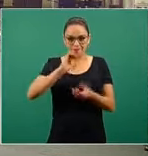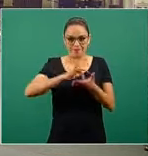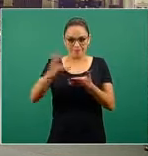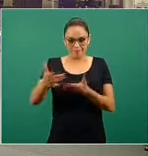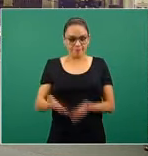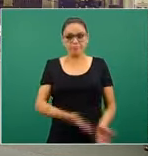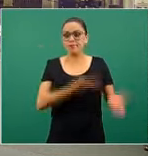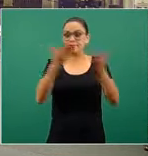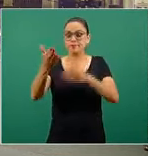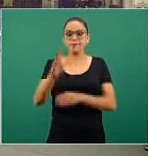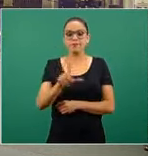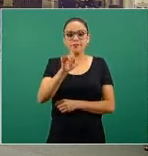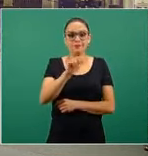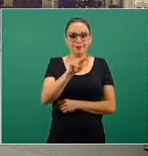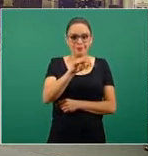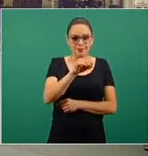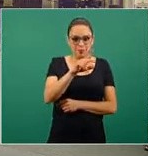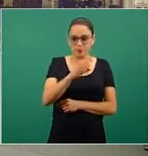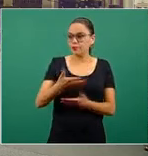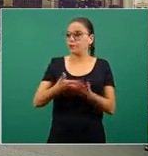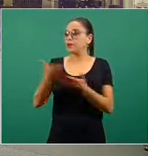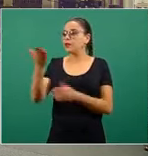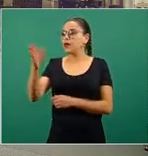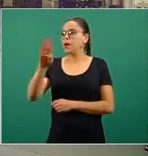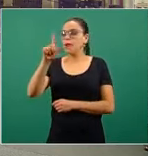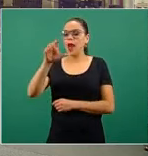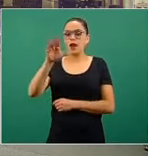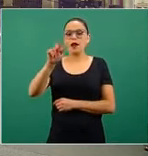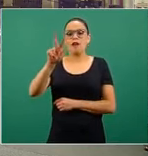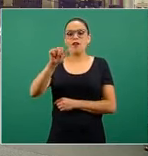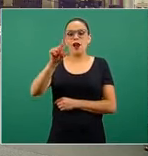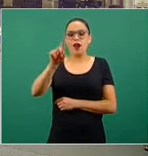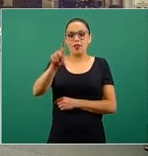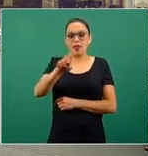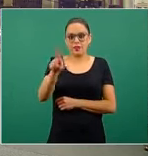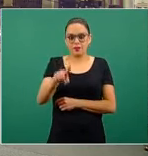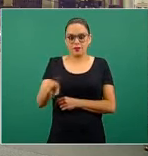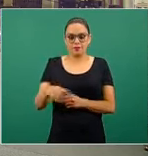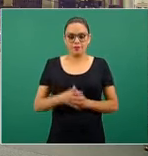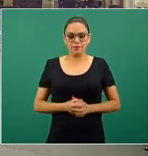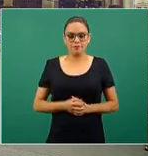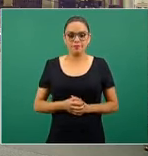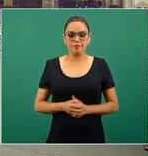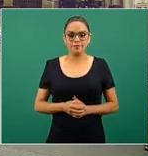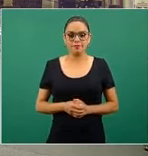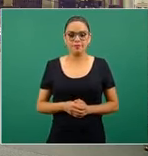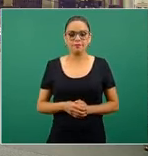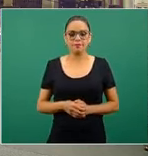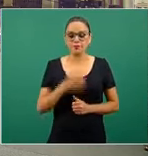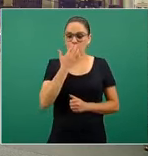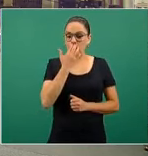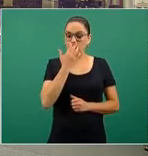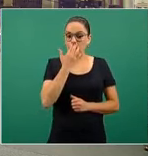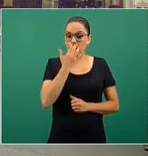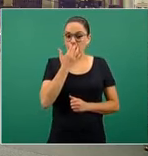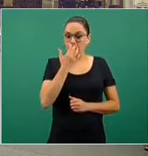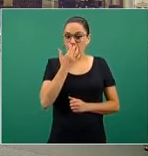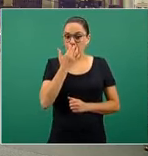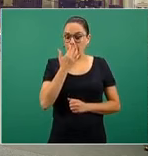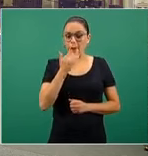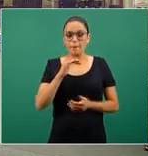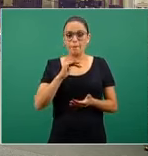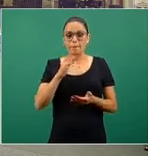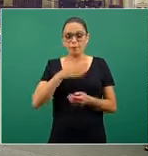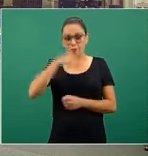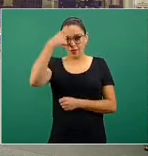Pulso Saludable, y nos pasamos aquí con Blanca Valadez de Milenio. Gracias. Buenas noches, Liliana Noble de Pulso Saludable. Doctor Gatell,